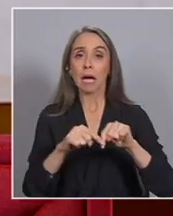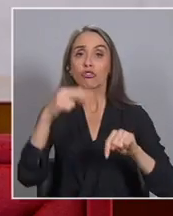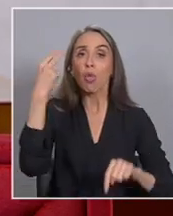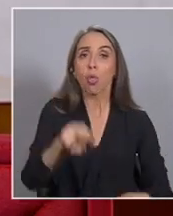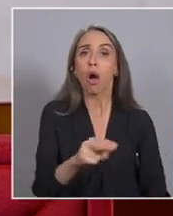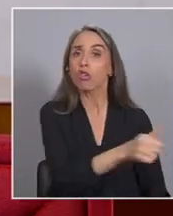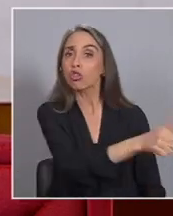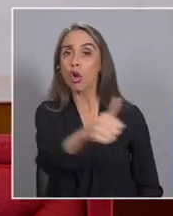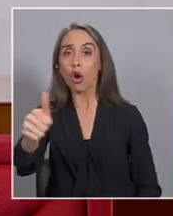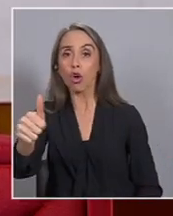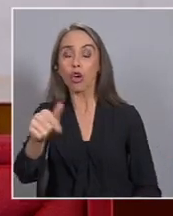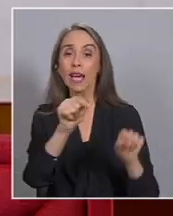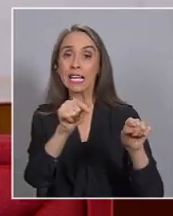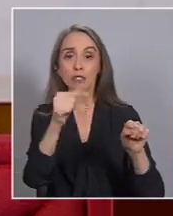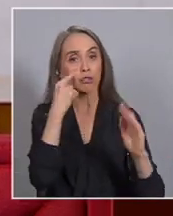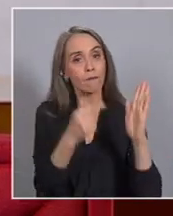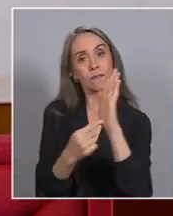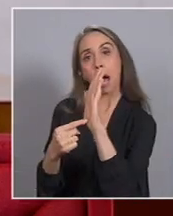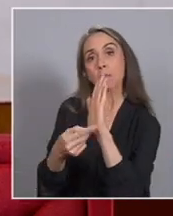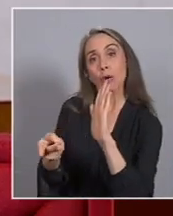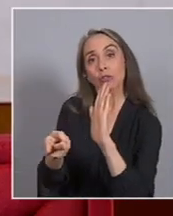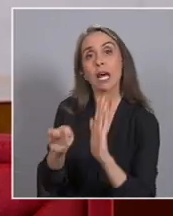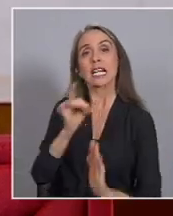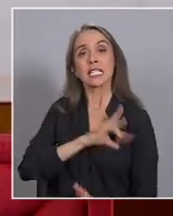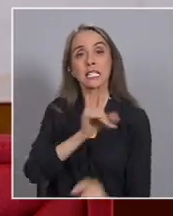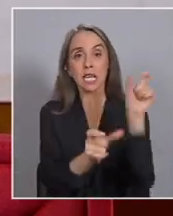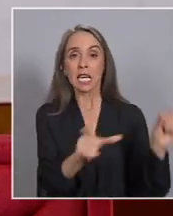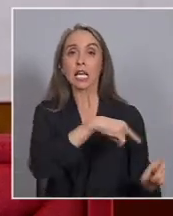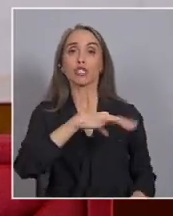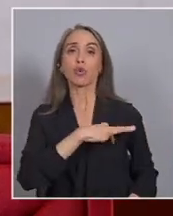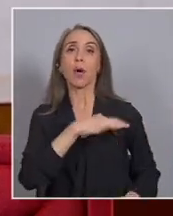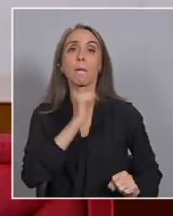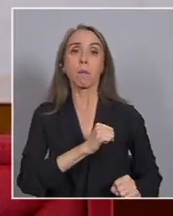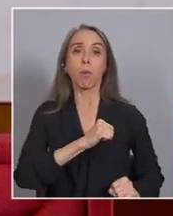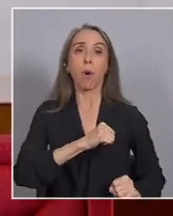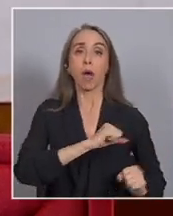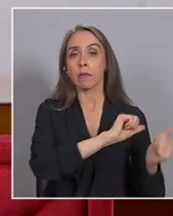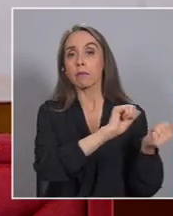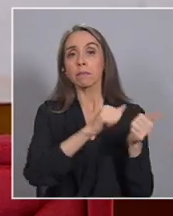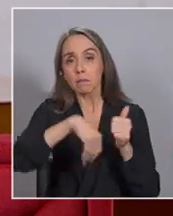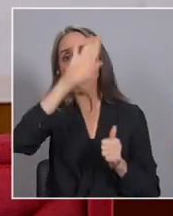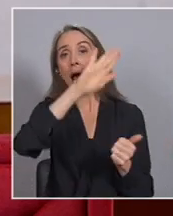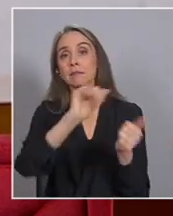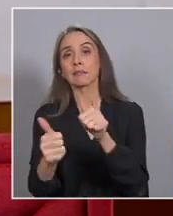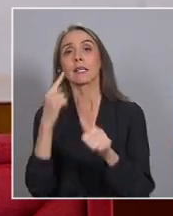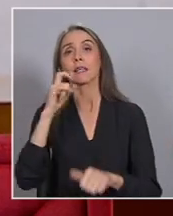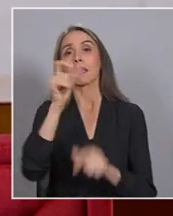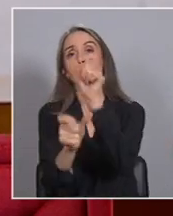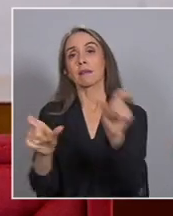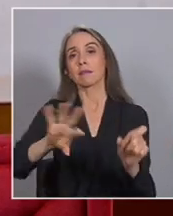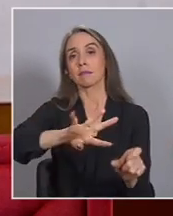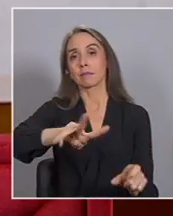todos es la señal más clara de que Chile y su pueblo pueden más que a la delincuencia.